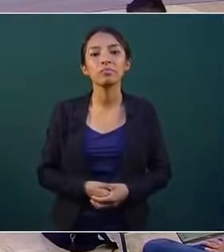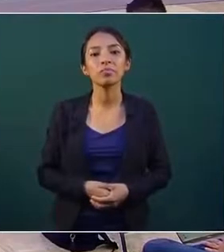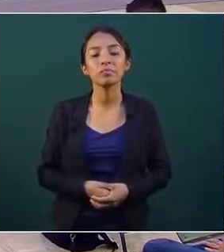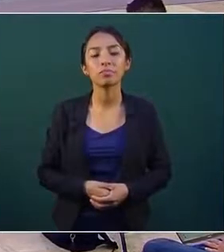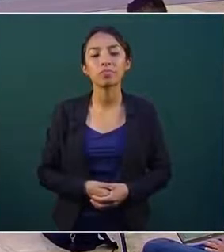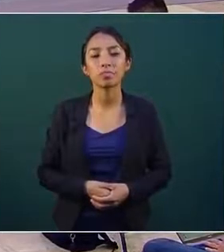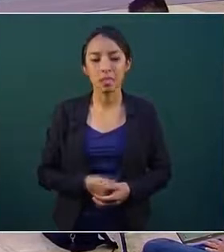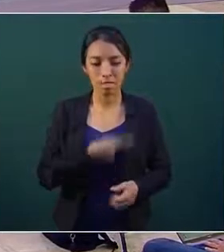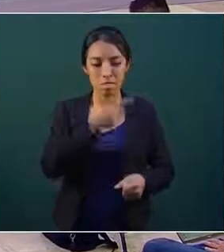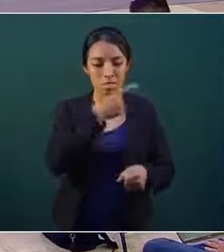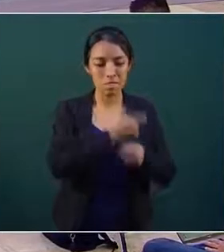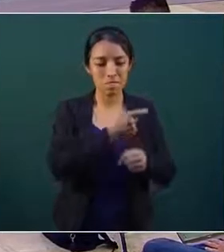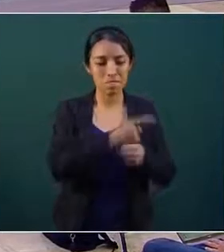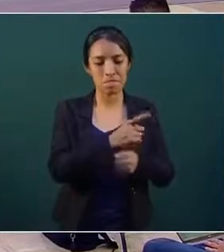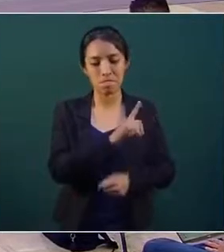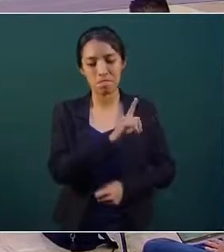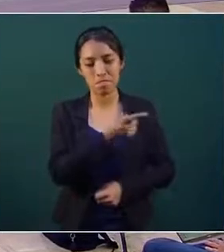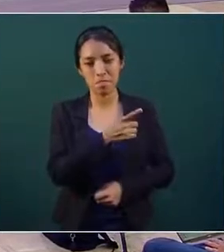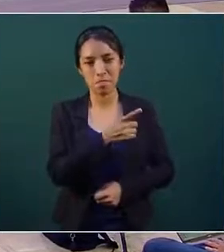del 1 de diciembre